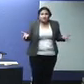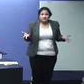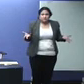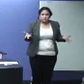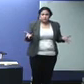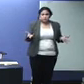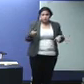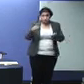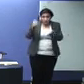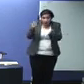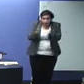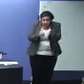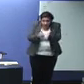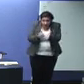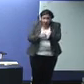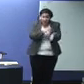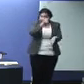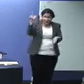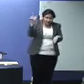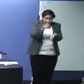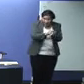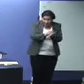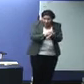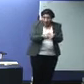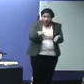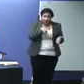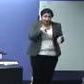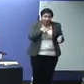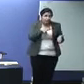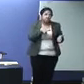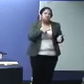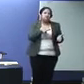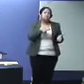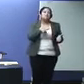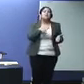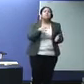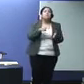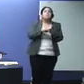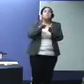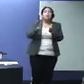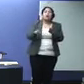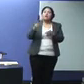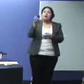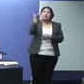¿Hay armonización de leyes? Llevamos 10 años de la Convención de los Derechos de las Personas con